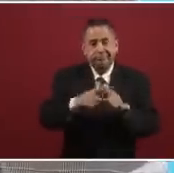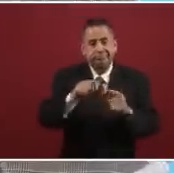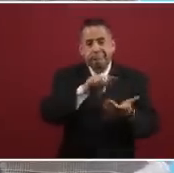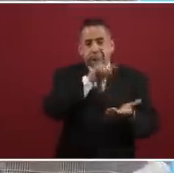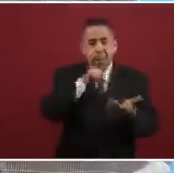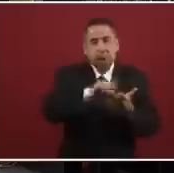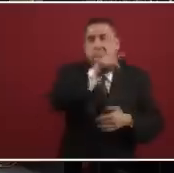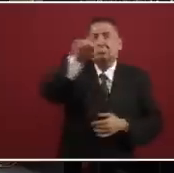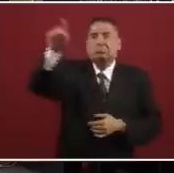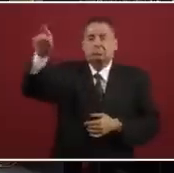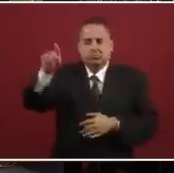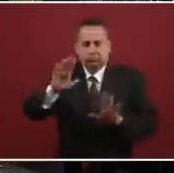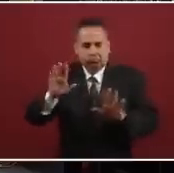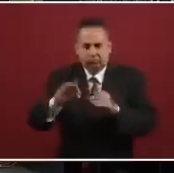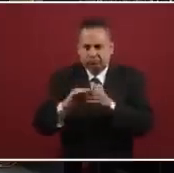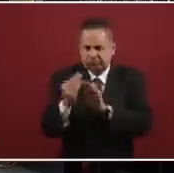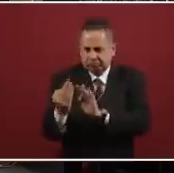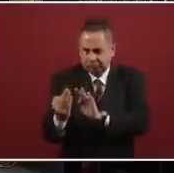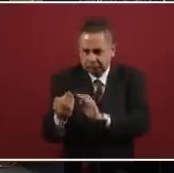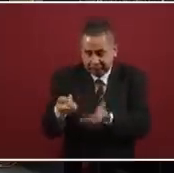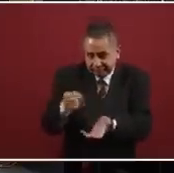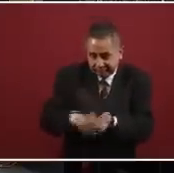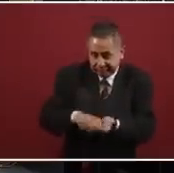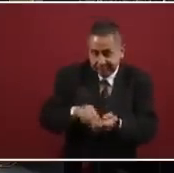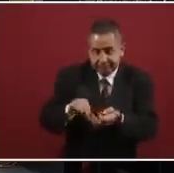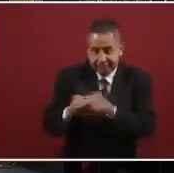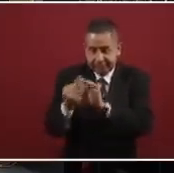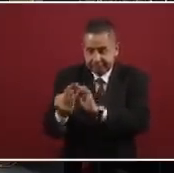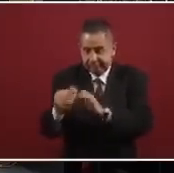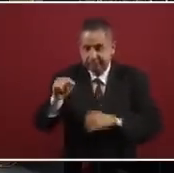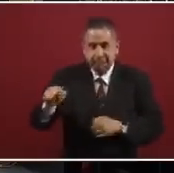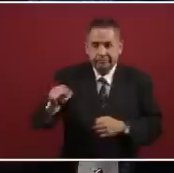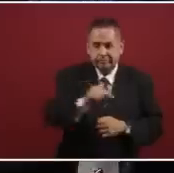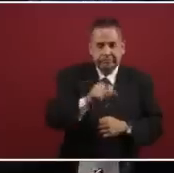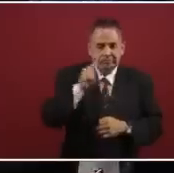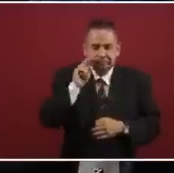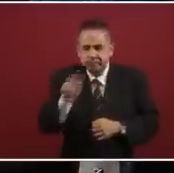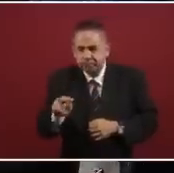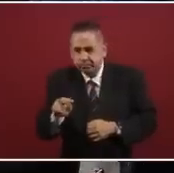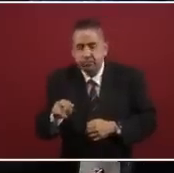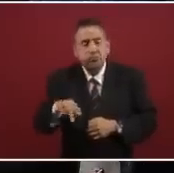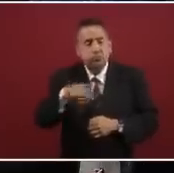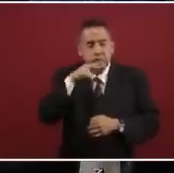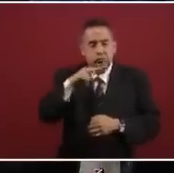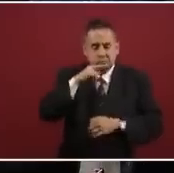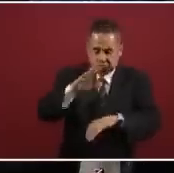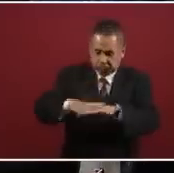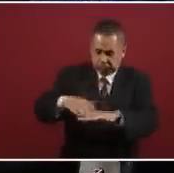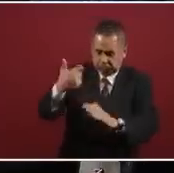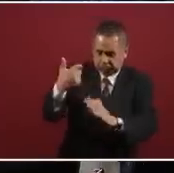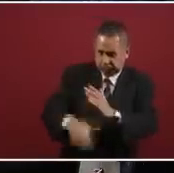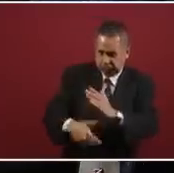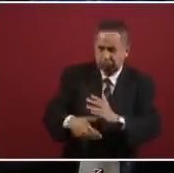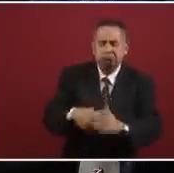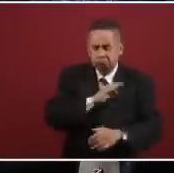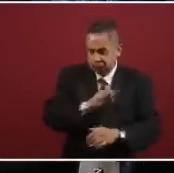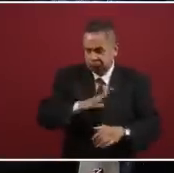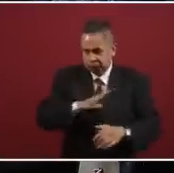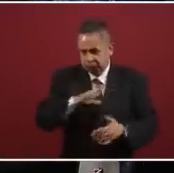no lejanos dentro de los principales mercados donde se puede conseguir a muy buen precio todos estos